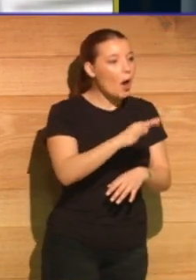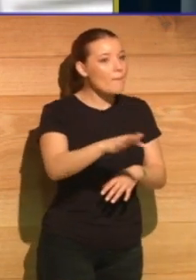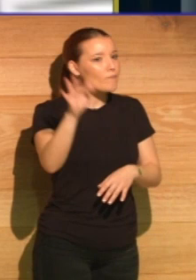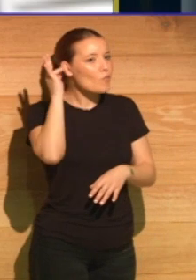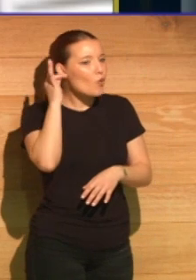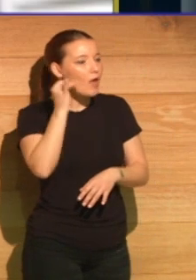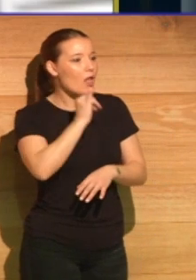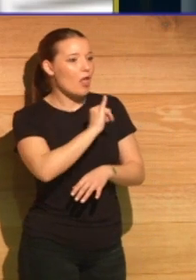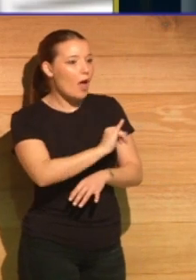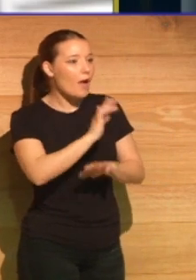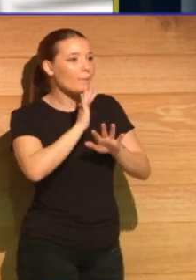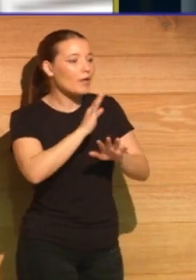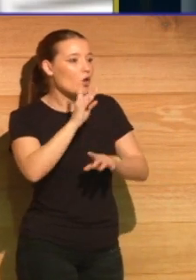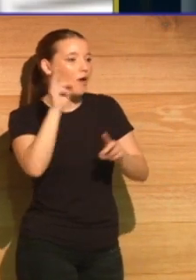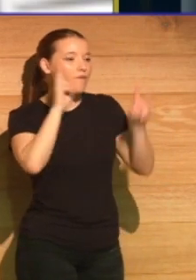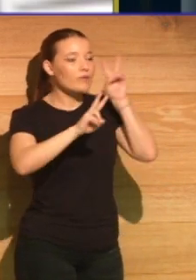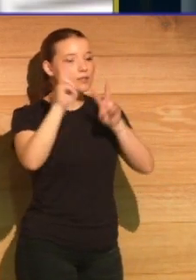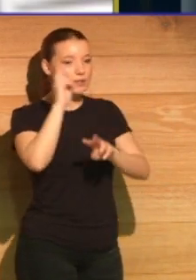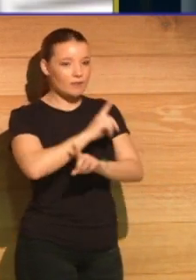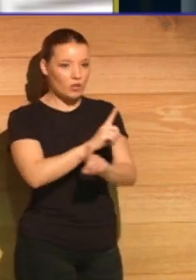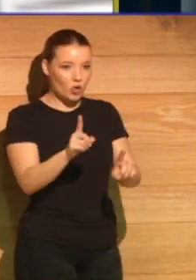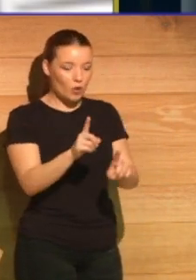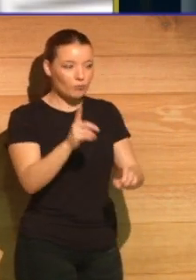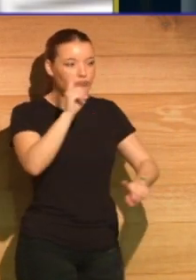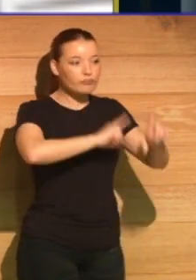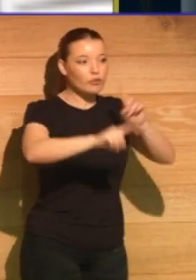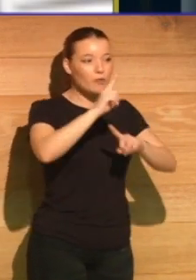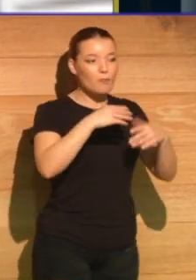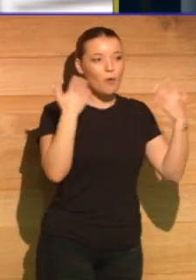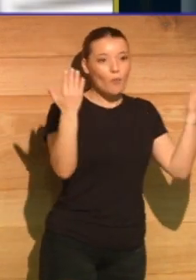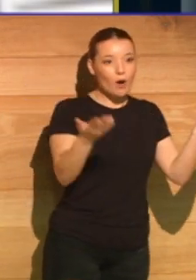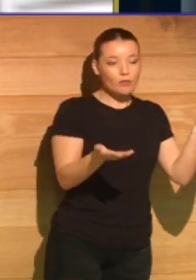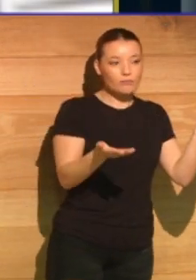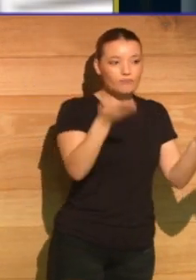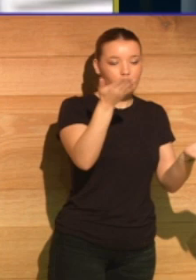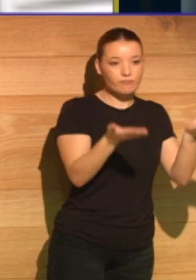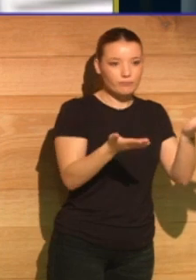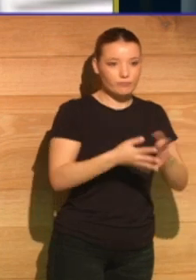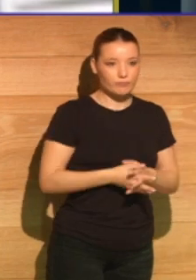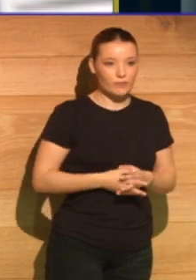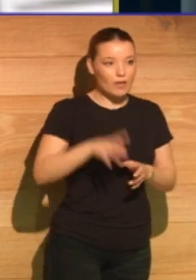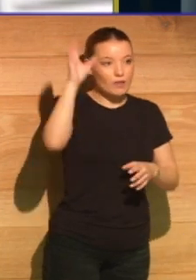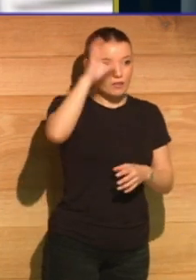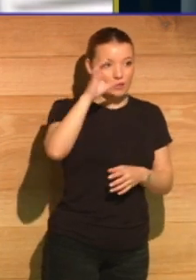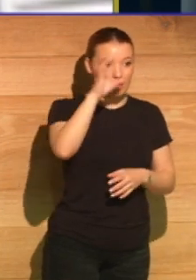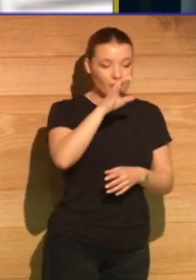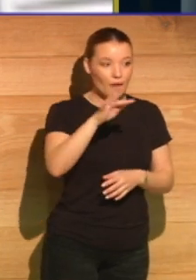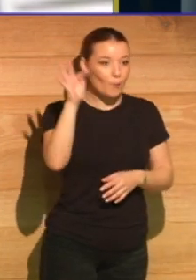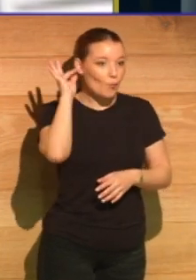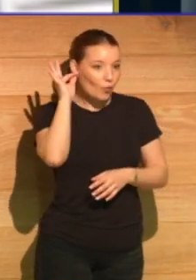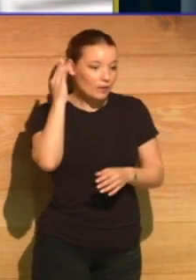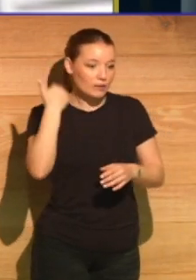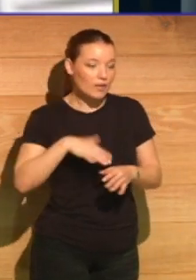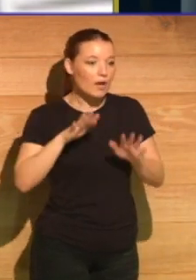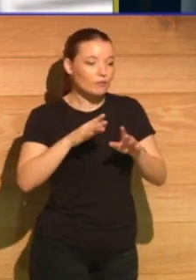y no las hemos hecho visibles, ¿no? Ahora las mujeres están, la ciencia la están haciendo las mujeres y tratamos de hacerlas visibles a las mujeres de